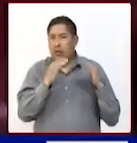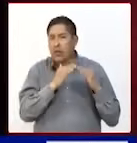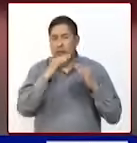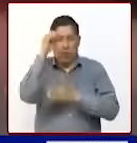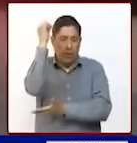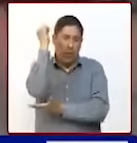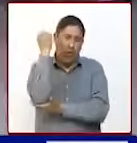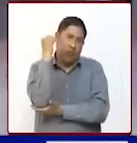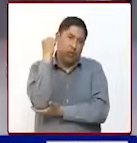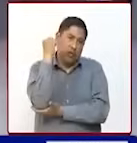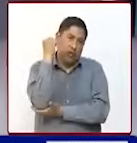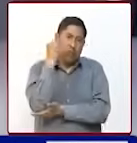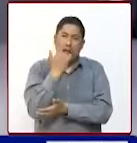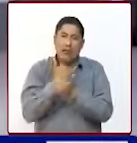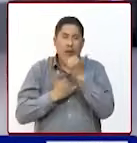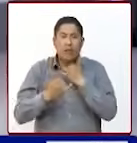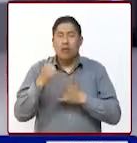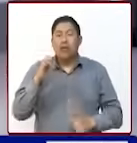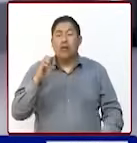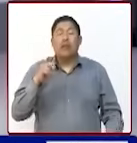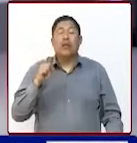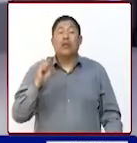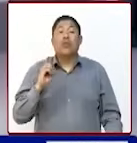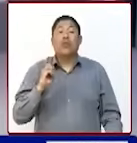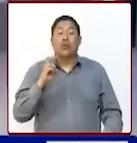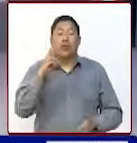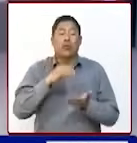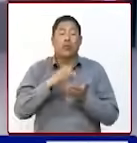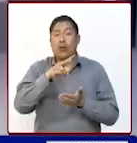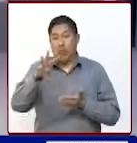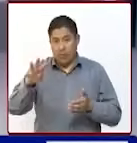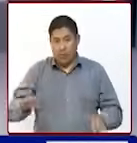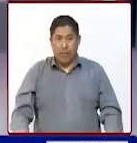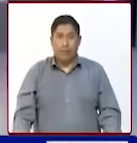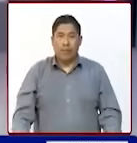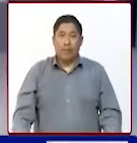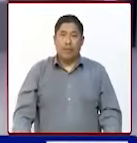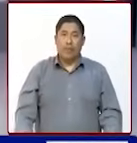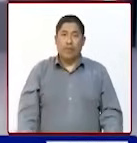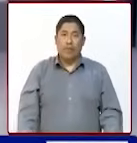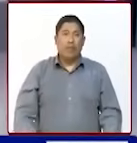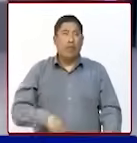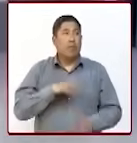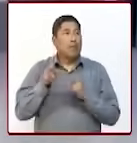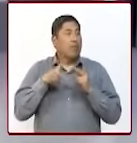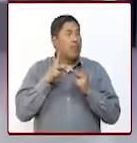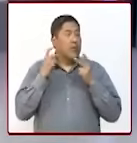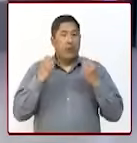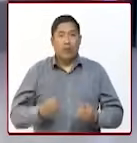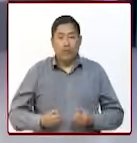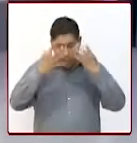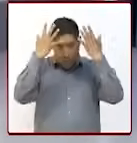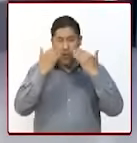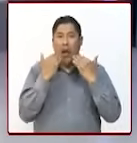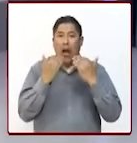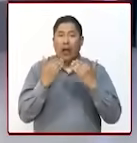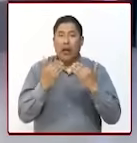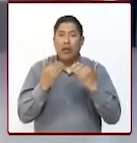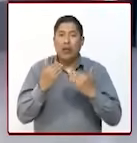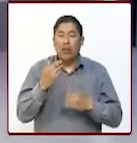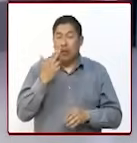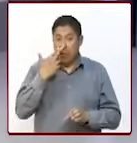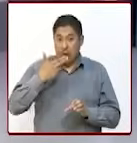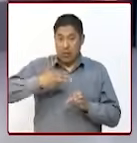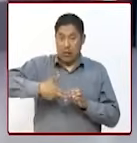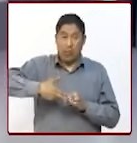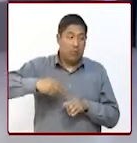a lo que será el censo 2024 de ese día. Retornamos a estos. Perfecto, gracias, Roberto. Entonces, desde una estación de servicio